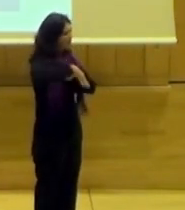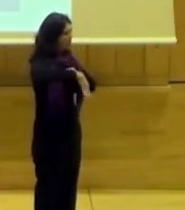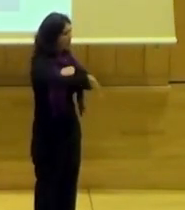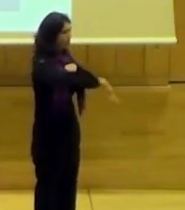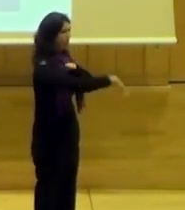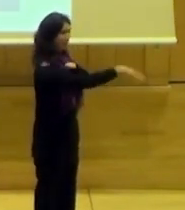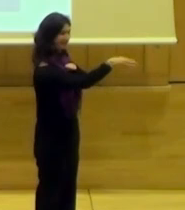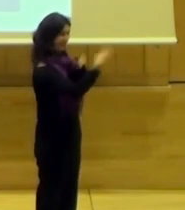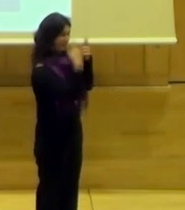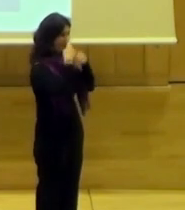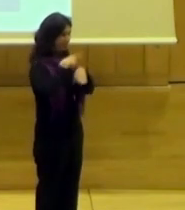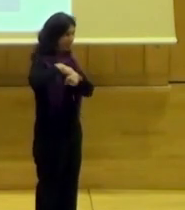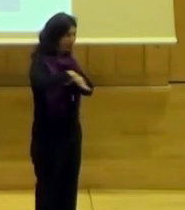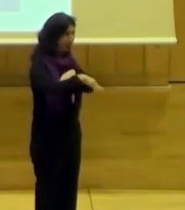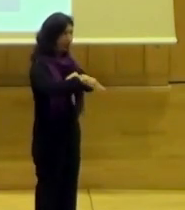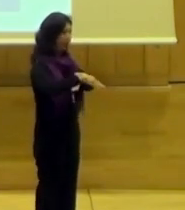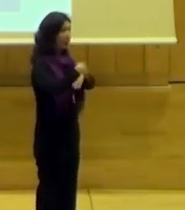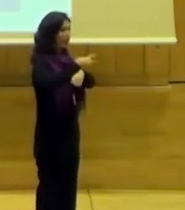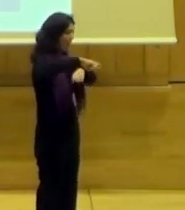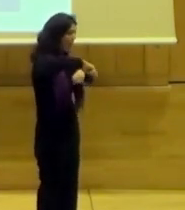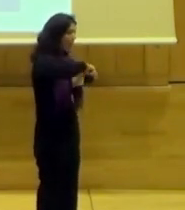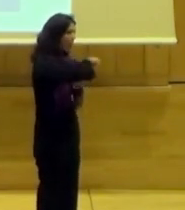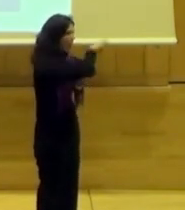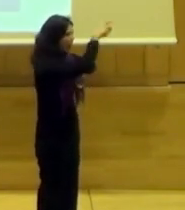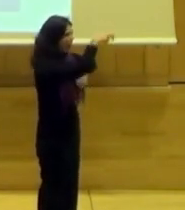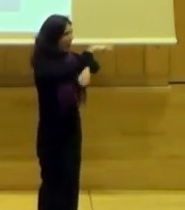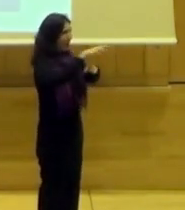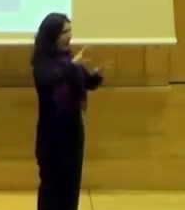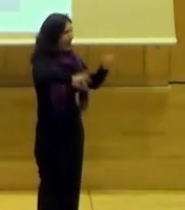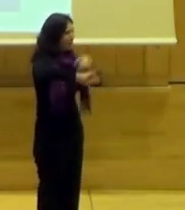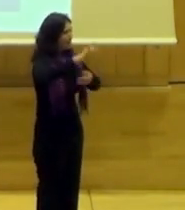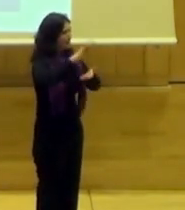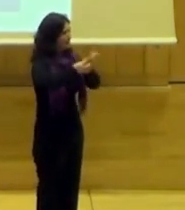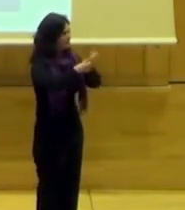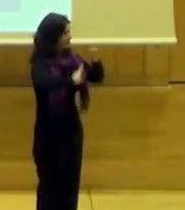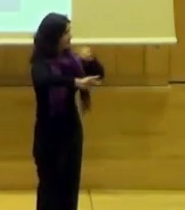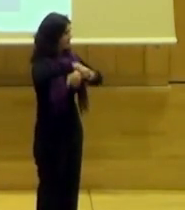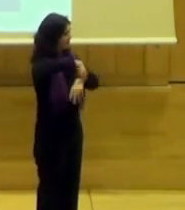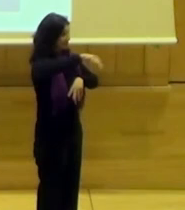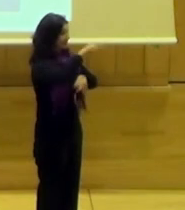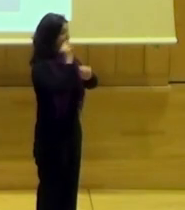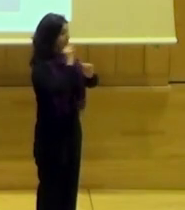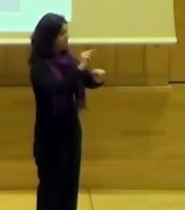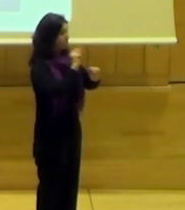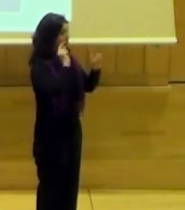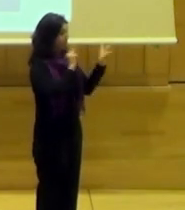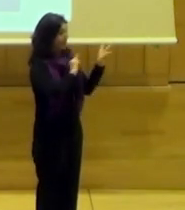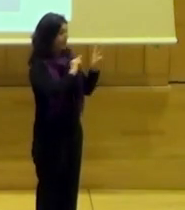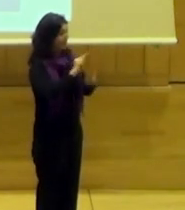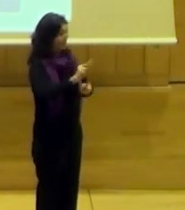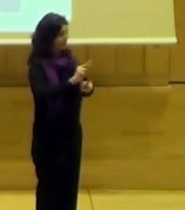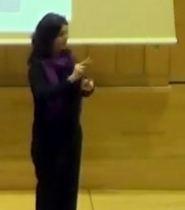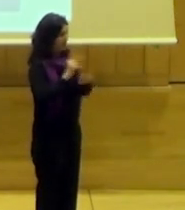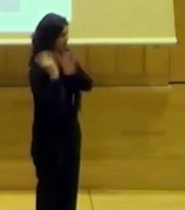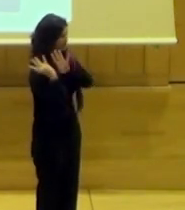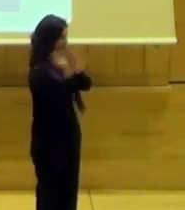y discurren alrededor del Albaicín y Sacromonte. Los datos son estremecedores desde el punto de vista de que nos